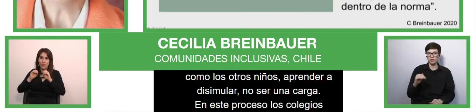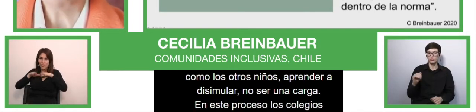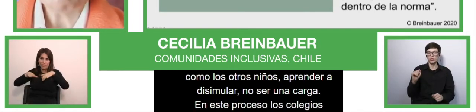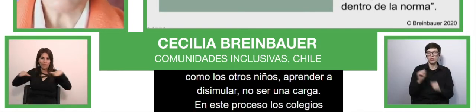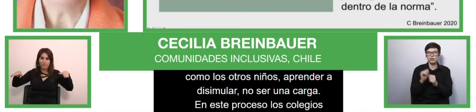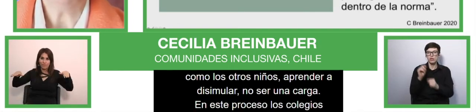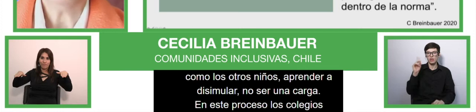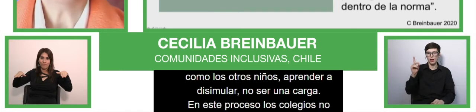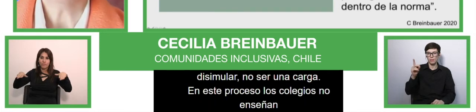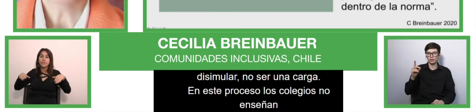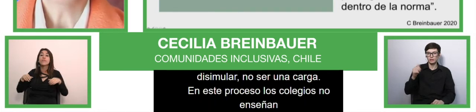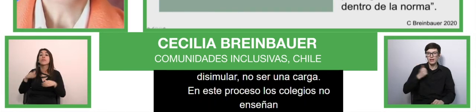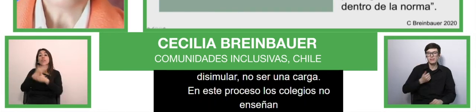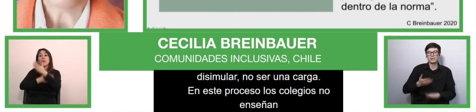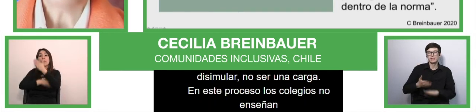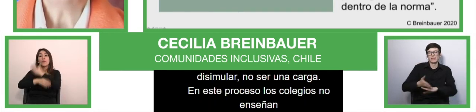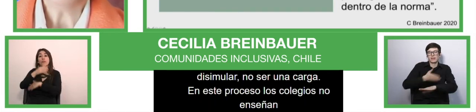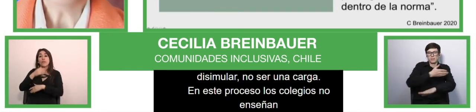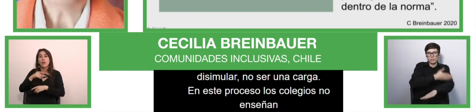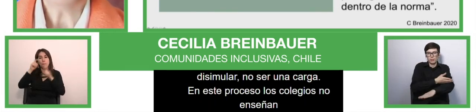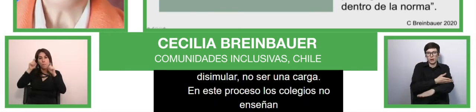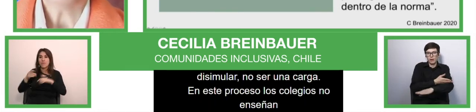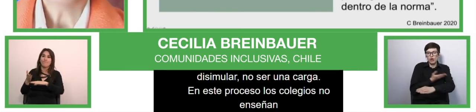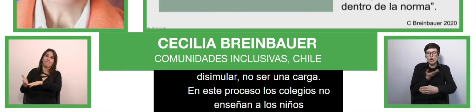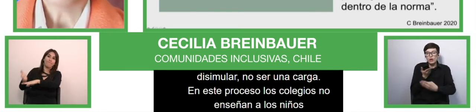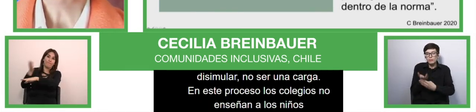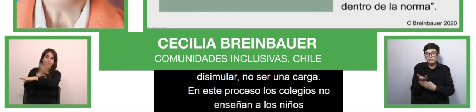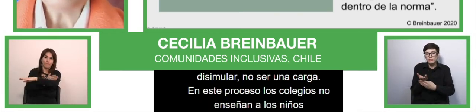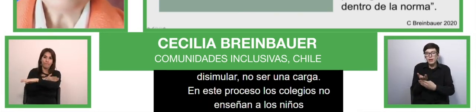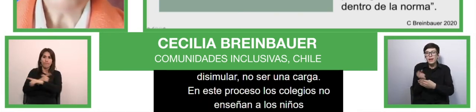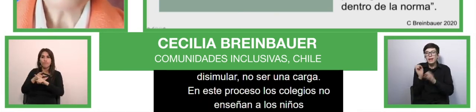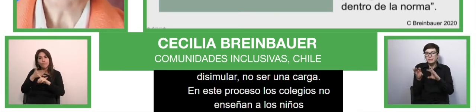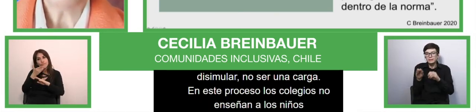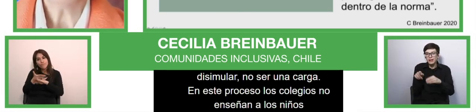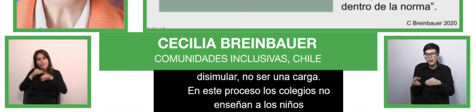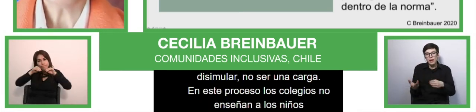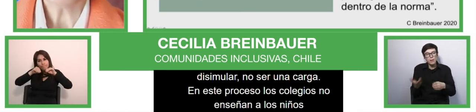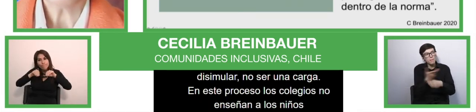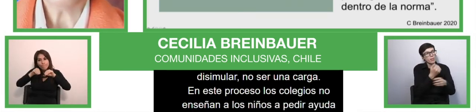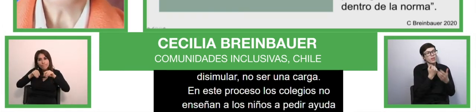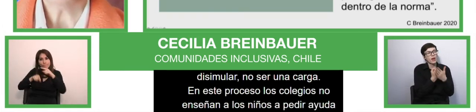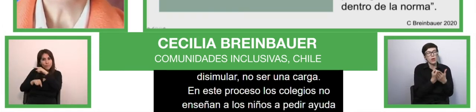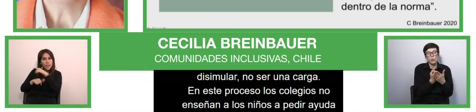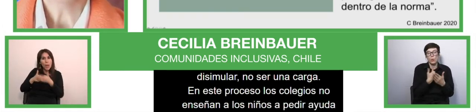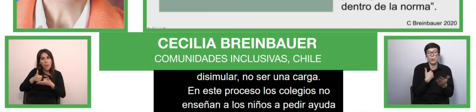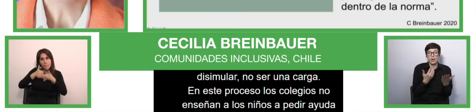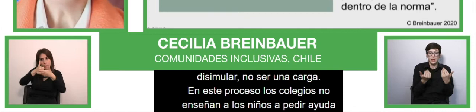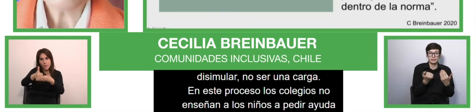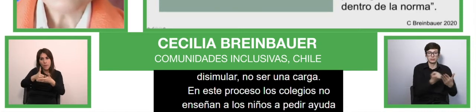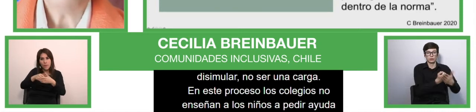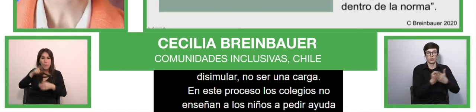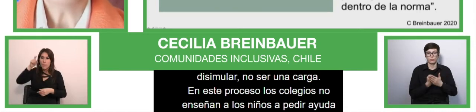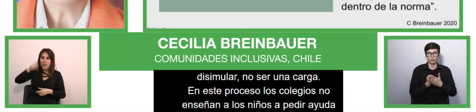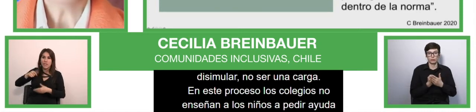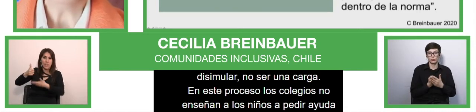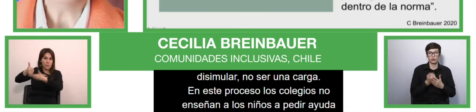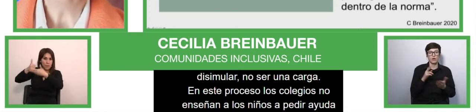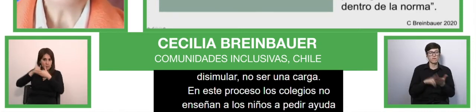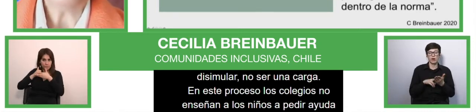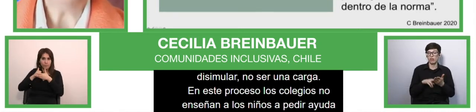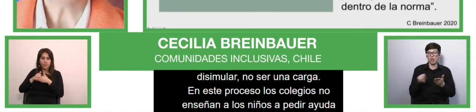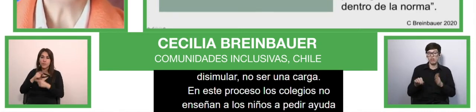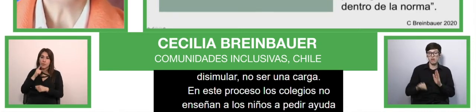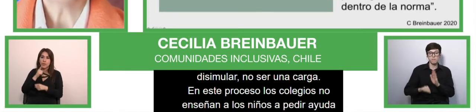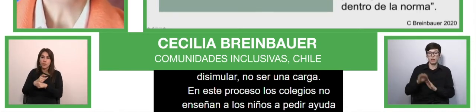discapacidades tempranamente a pedir ayuda a pedir los apoyos que necesitan no se les empodera